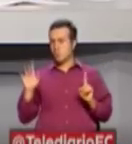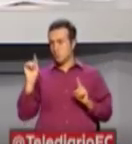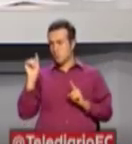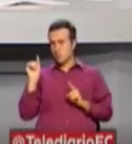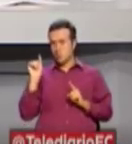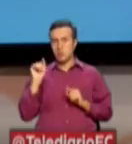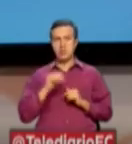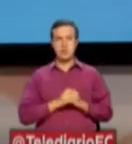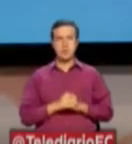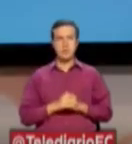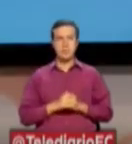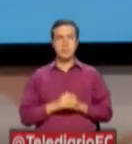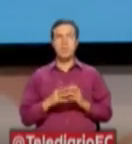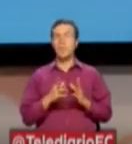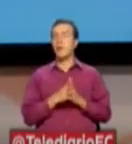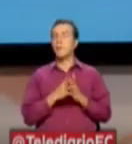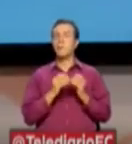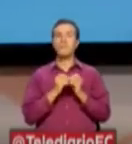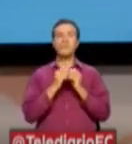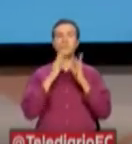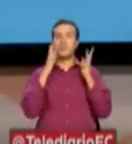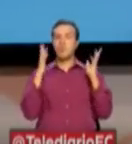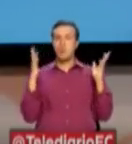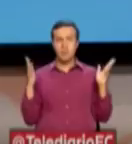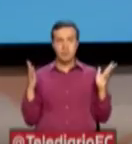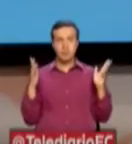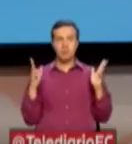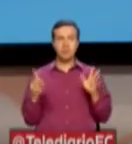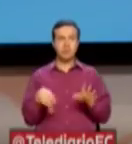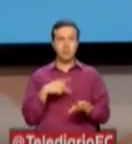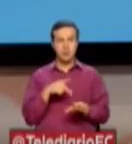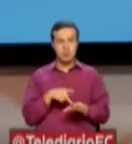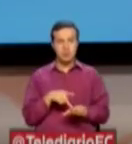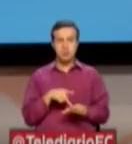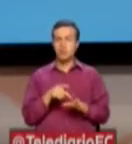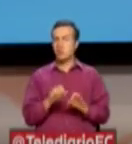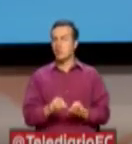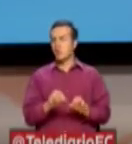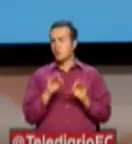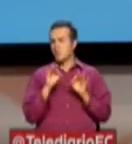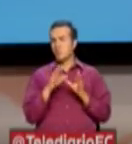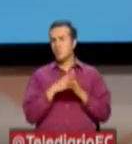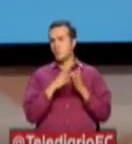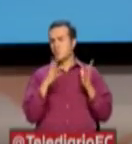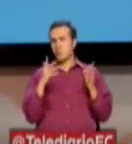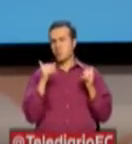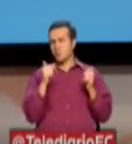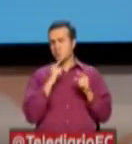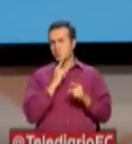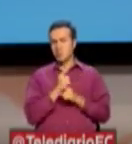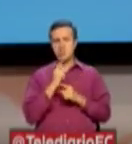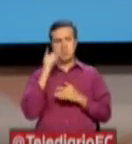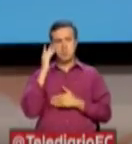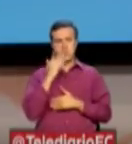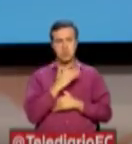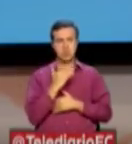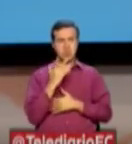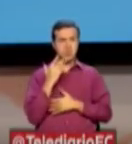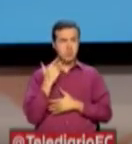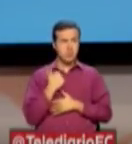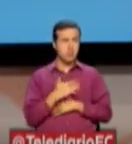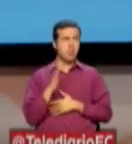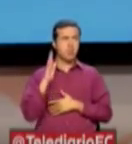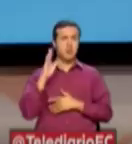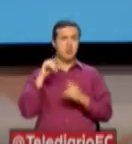tuvieron muchísimos excelentes juristas y muchísimos distinguidos digamos políticos no importa qué